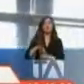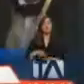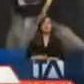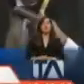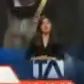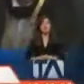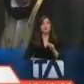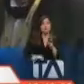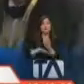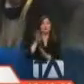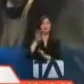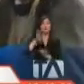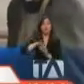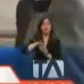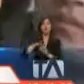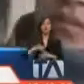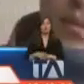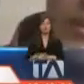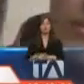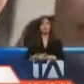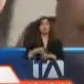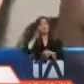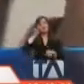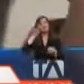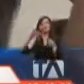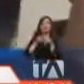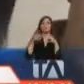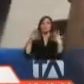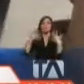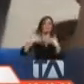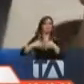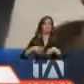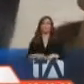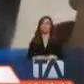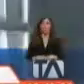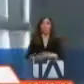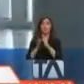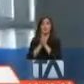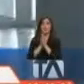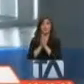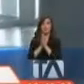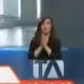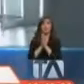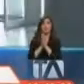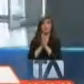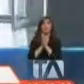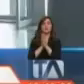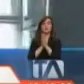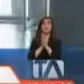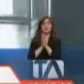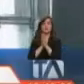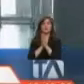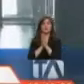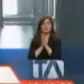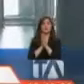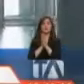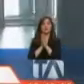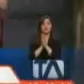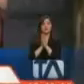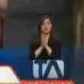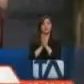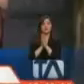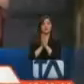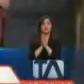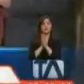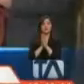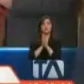decir, por mayoría. No habría un consenso respecto de solicitar a manera de exhorto por parte